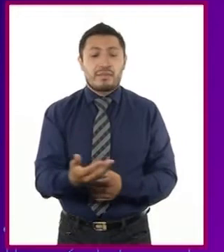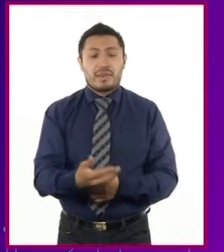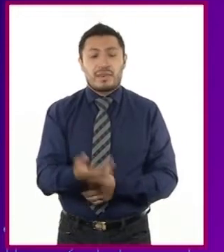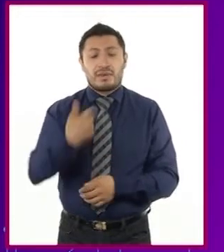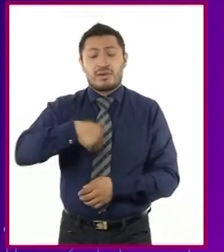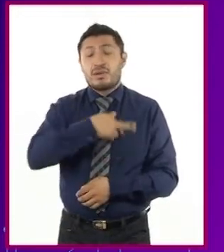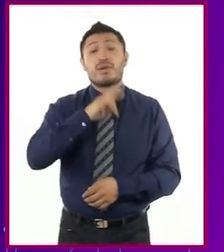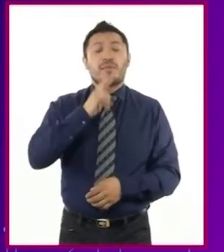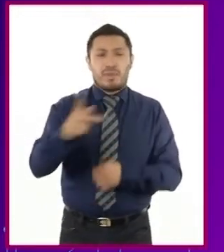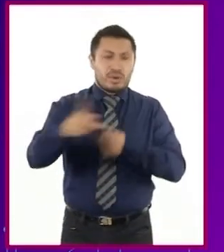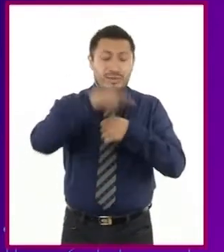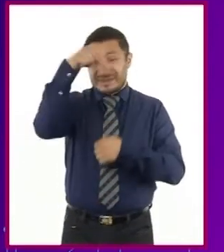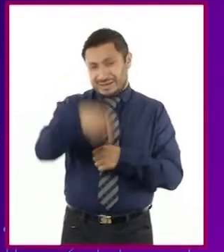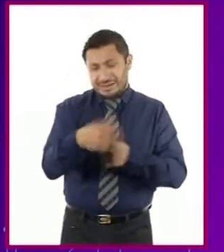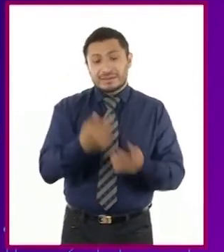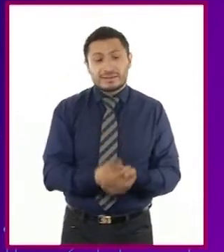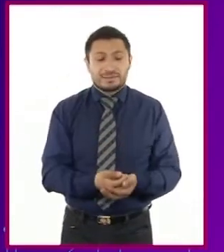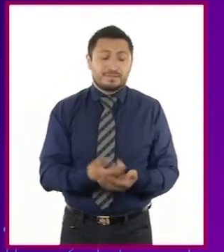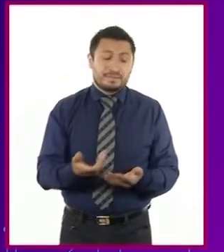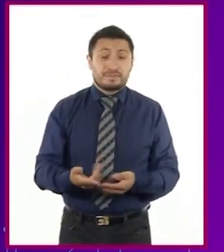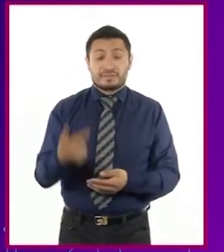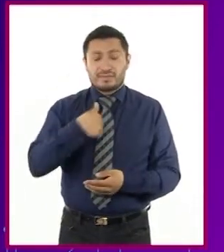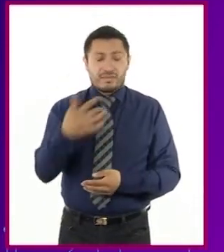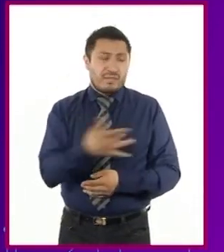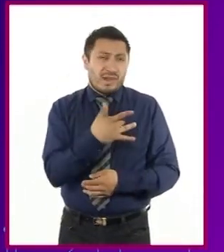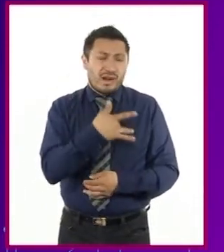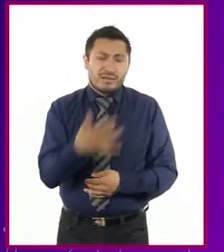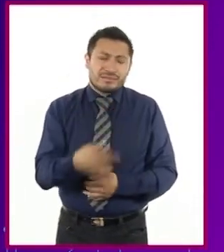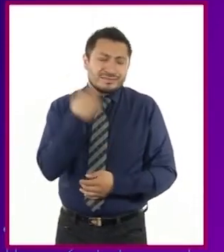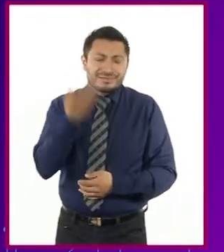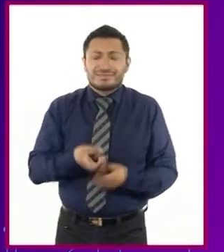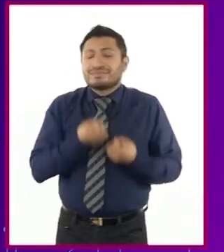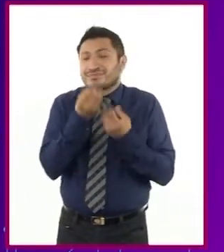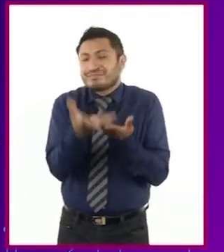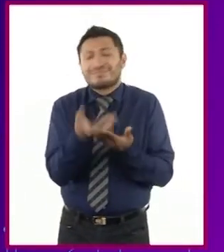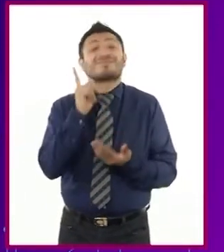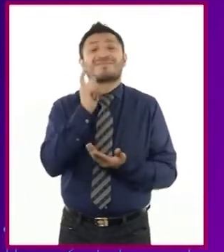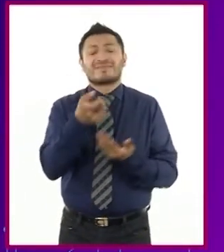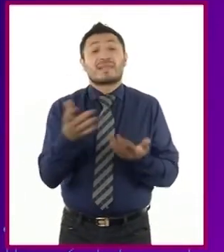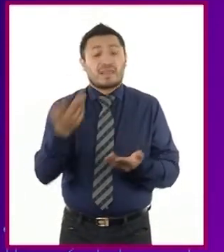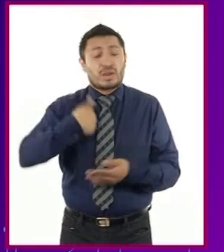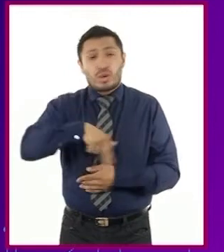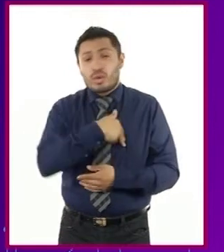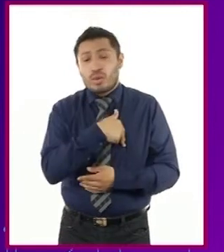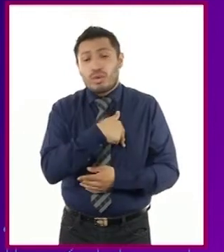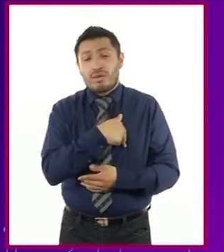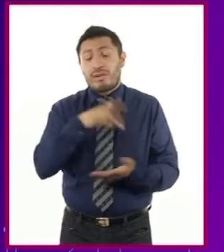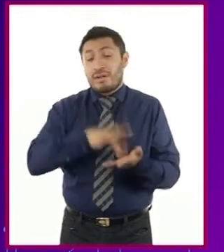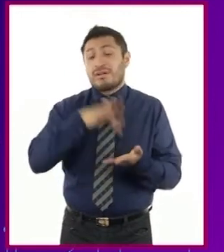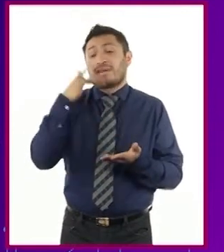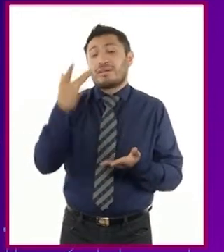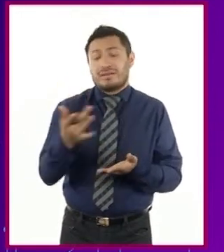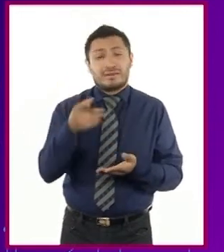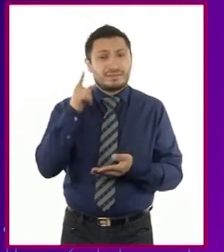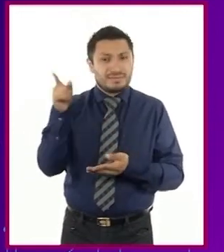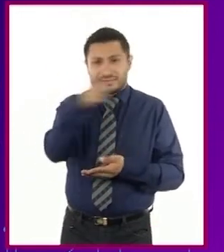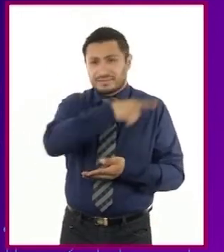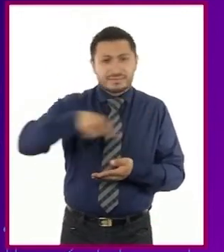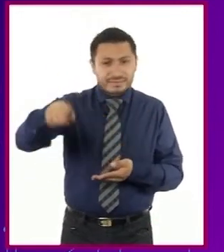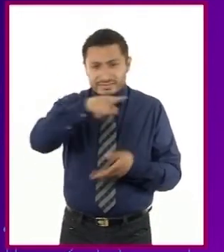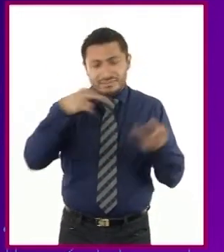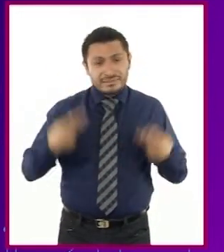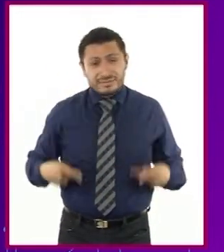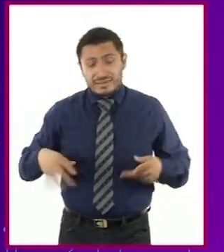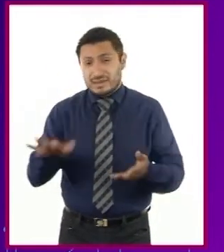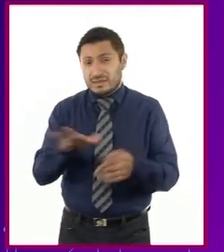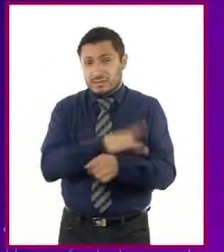mejor país. Pues lo que mi corazón me nace decirles es que le damos las gracias a ellos